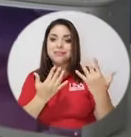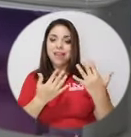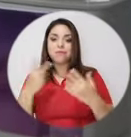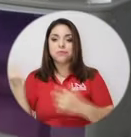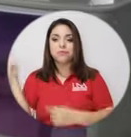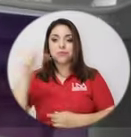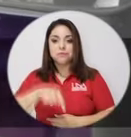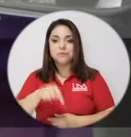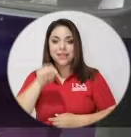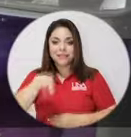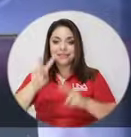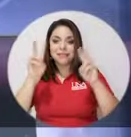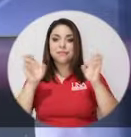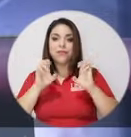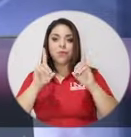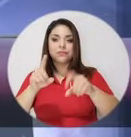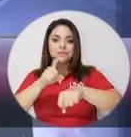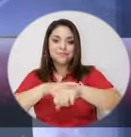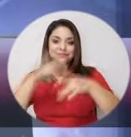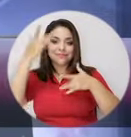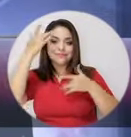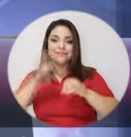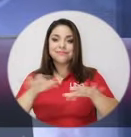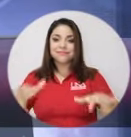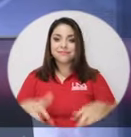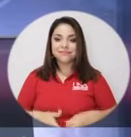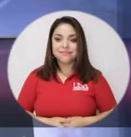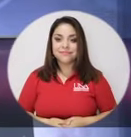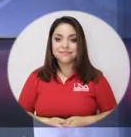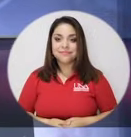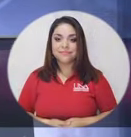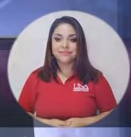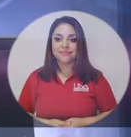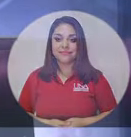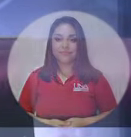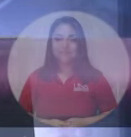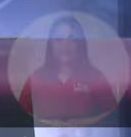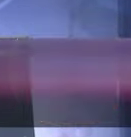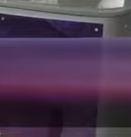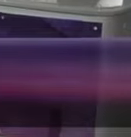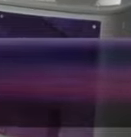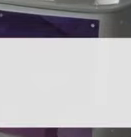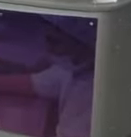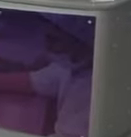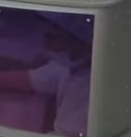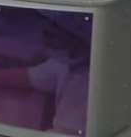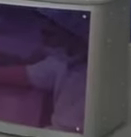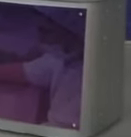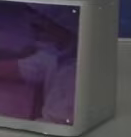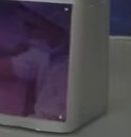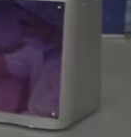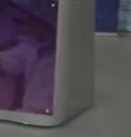primer bloque de Una Mirada. Quédese con nosotros que ya volvemos con más de este tema de educación en tiempos de pandemia.